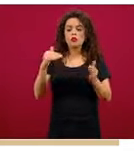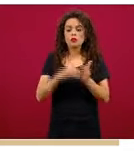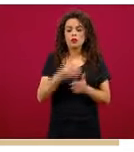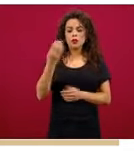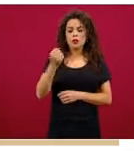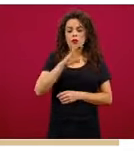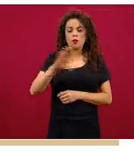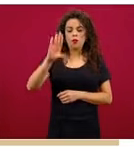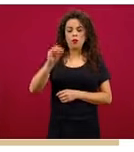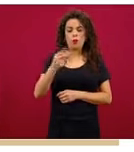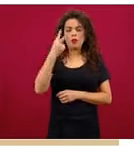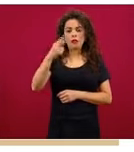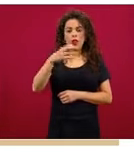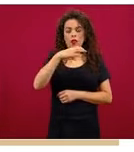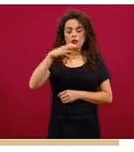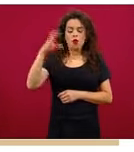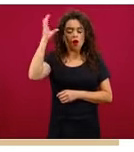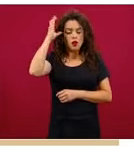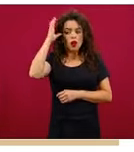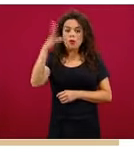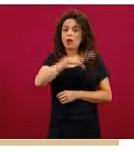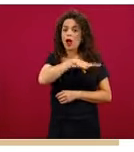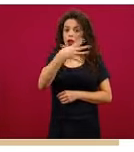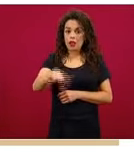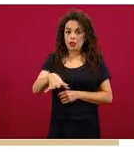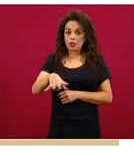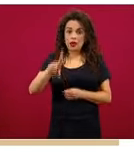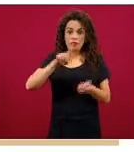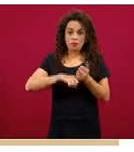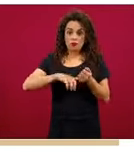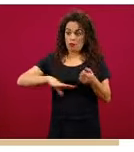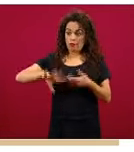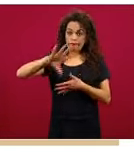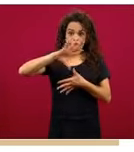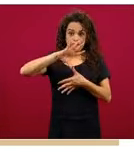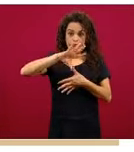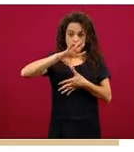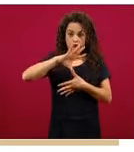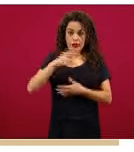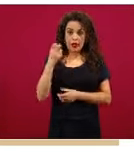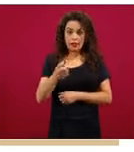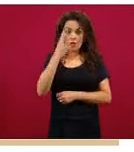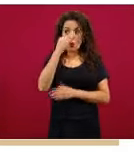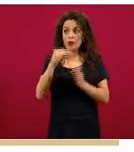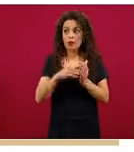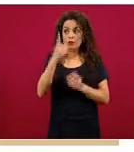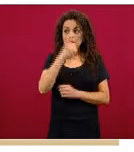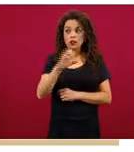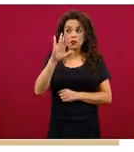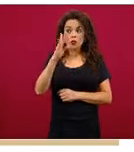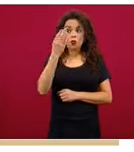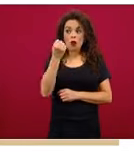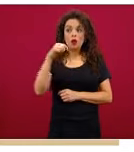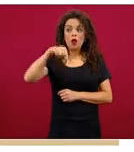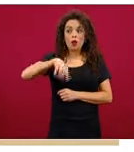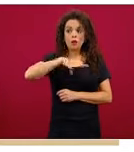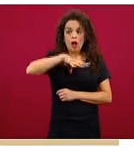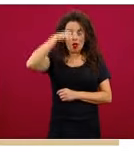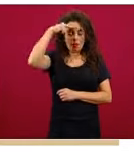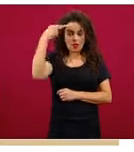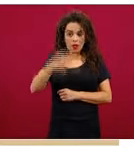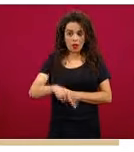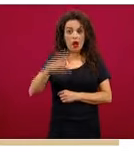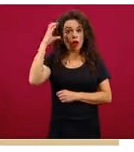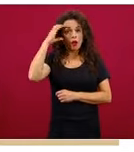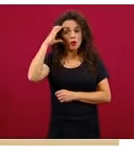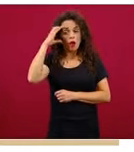14.992 camas generales en toda la región de las Américas, de las cuales 4.159 están en México. De las camas críticas